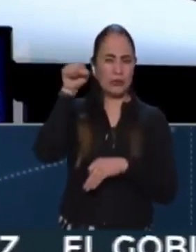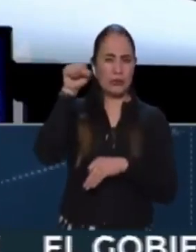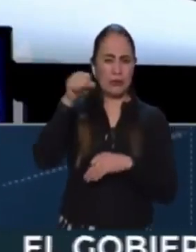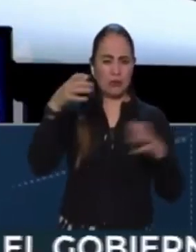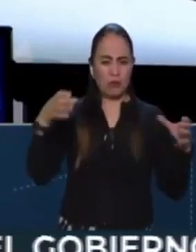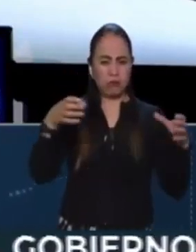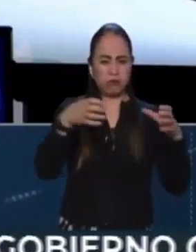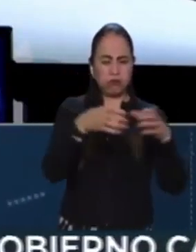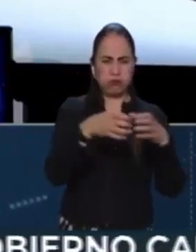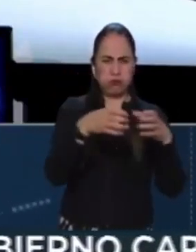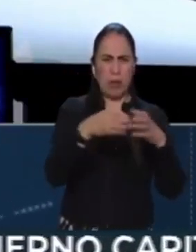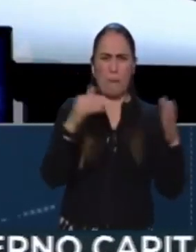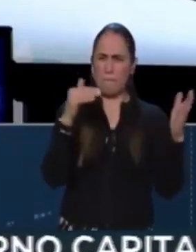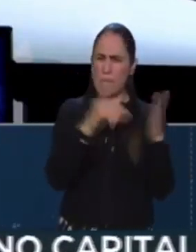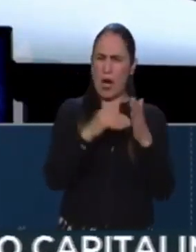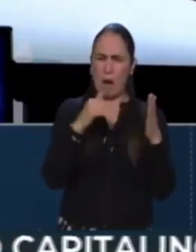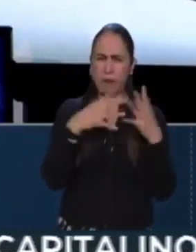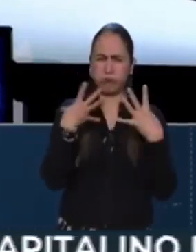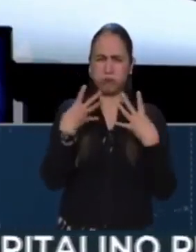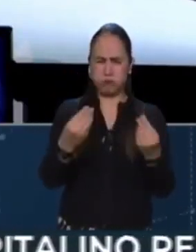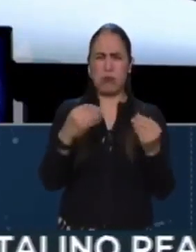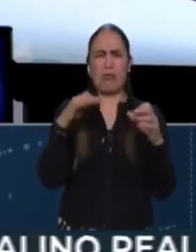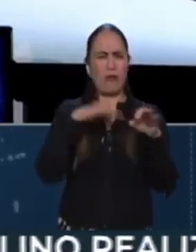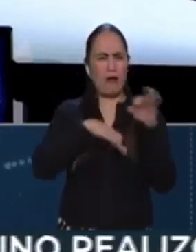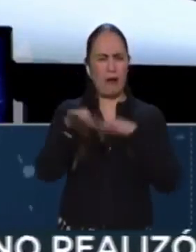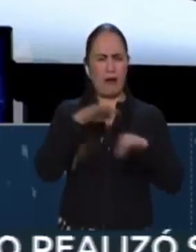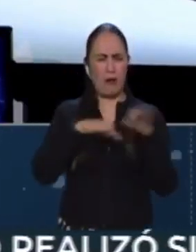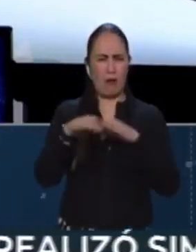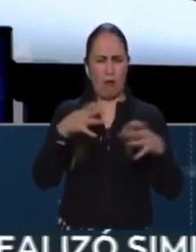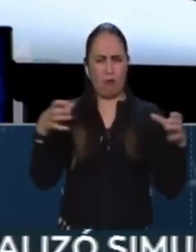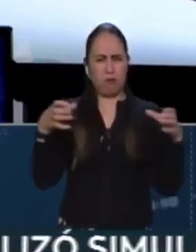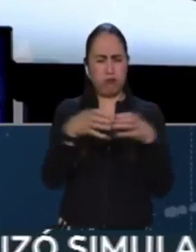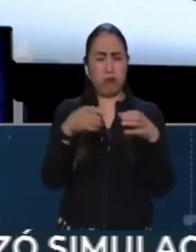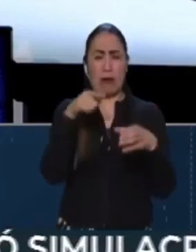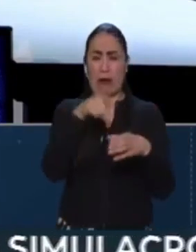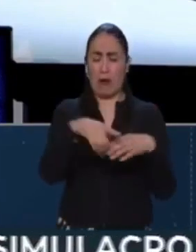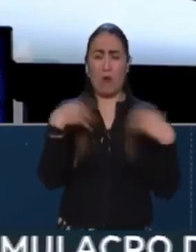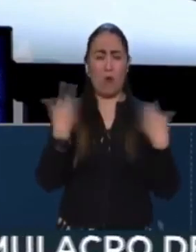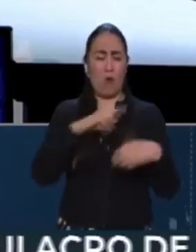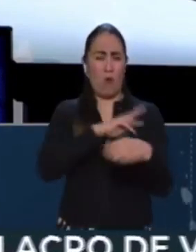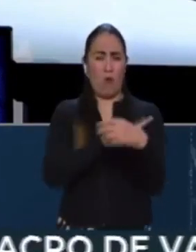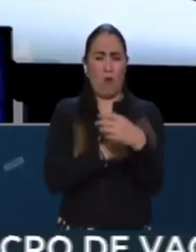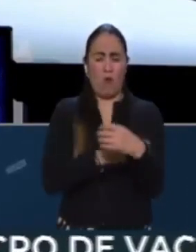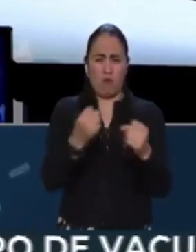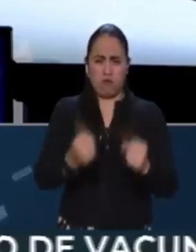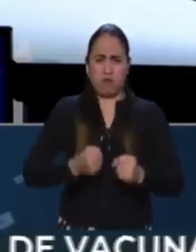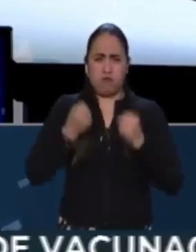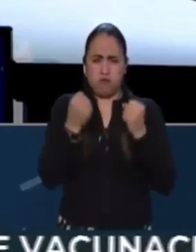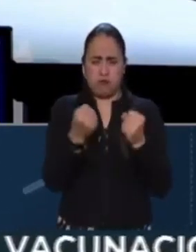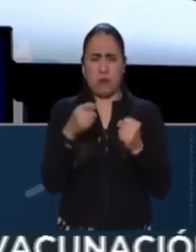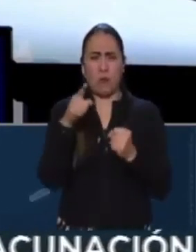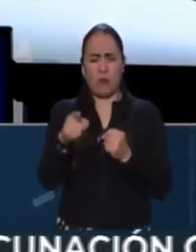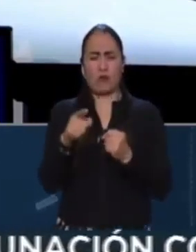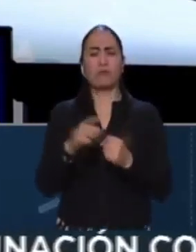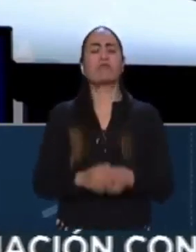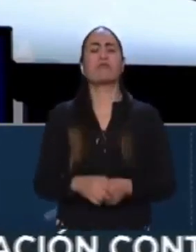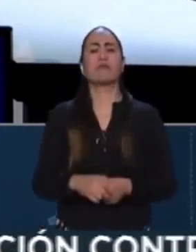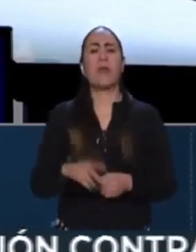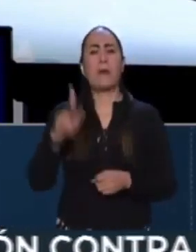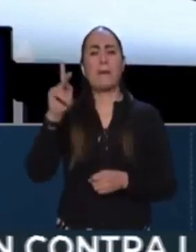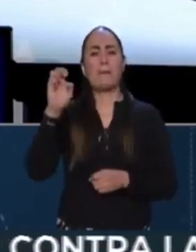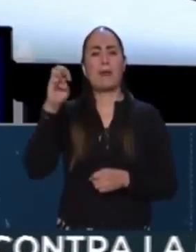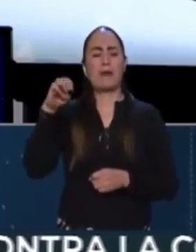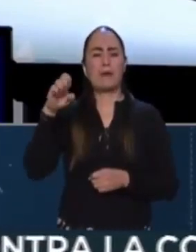miles de trabajadores y que tenía un enorme poder porque sostenía a esta industria petrolera que es